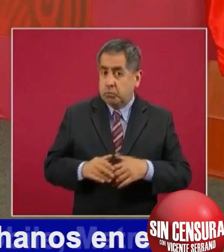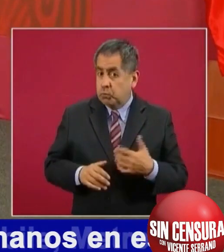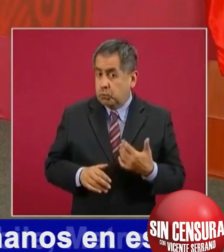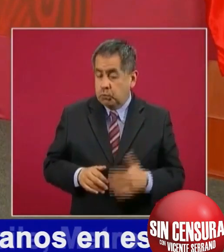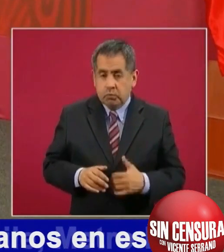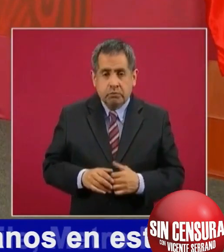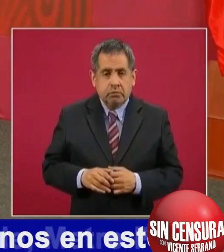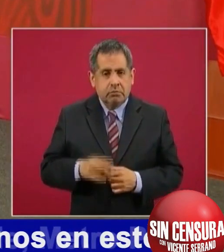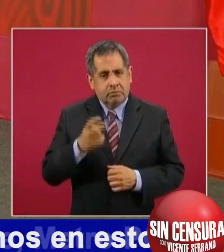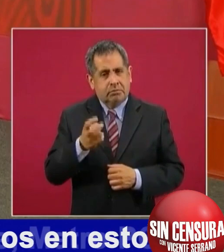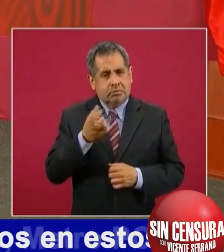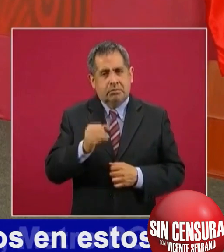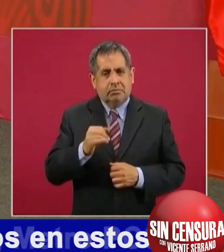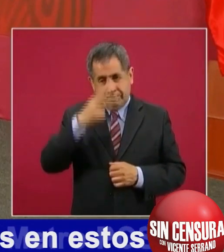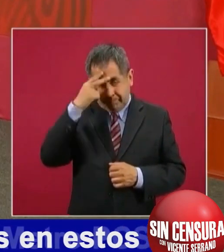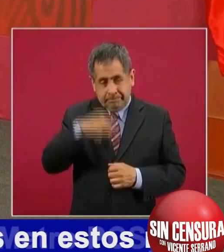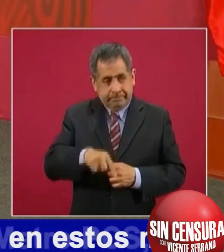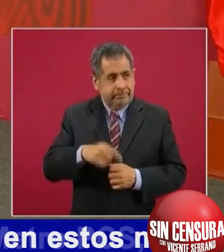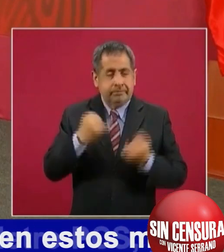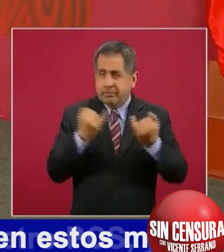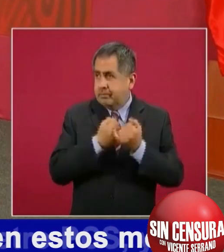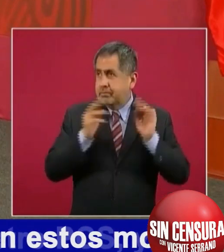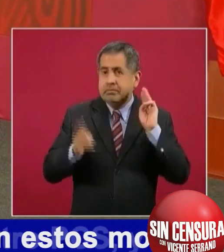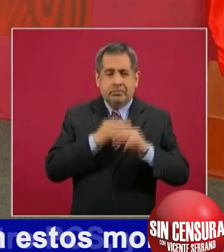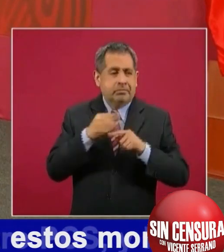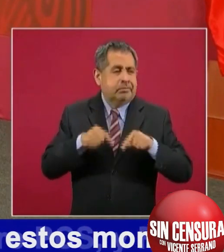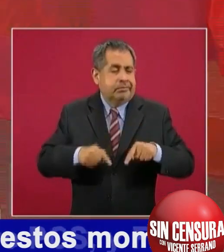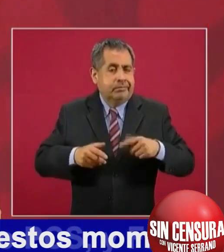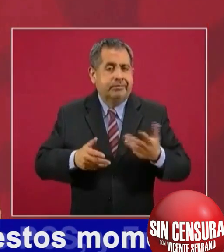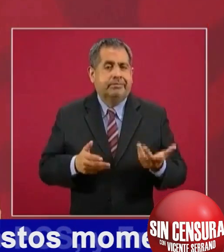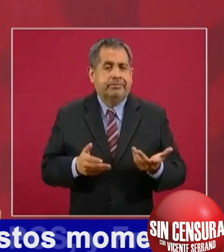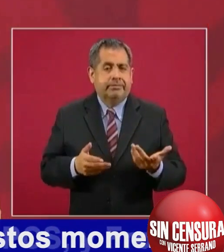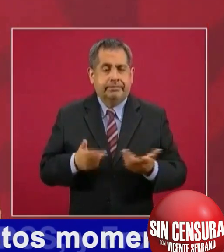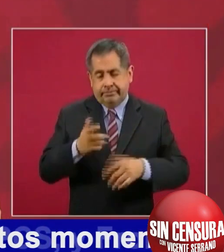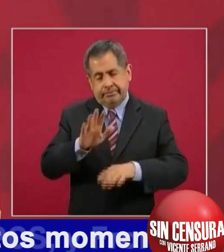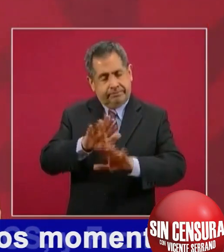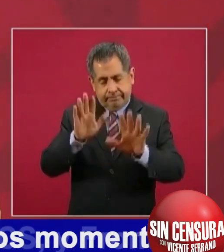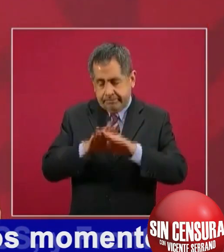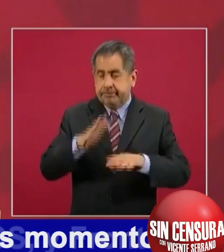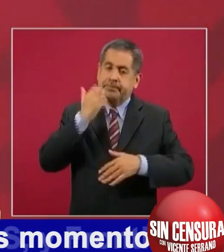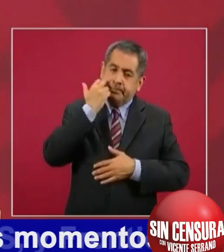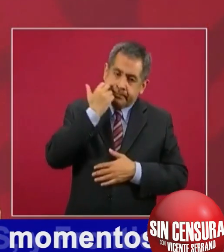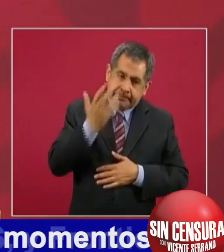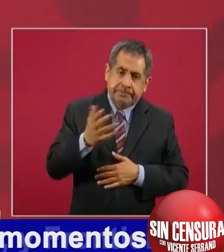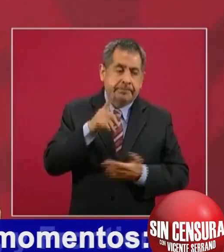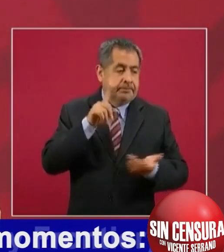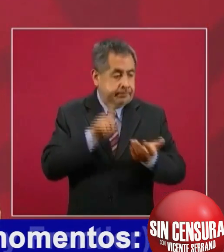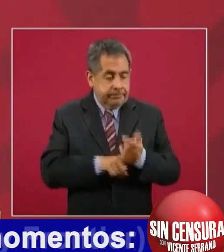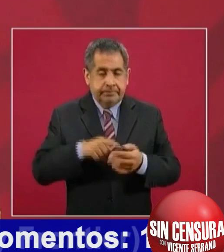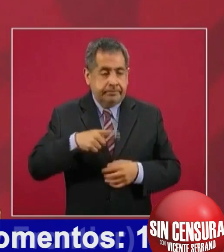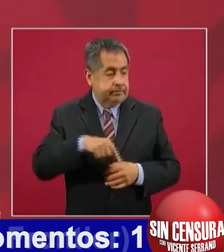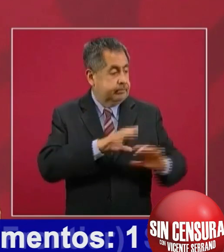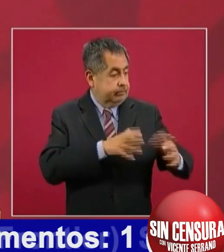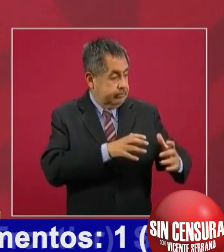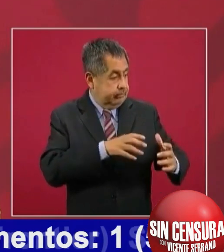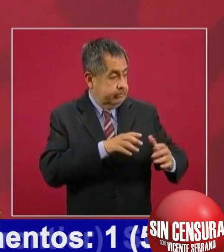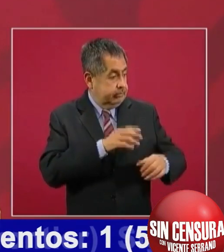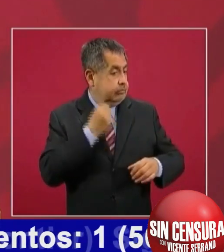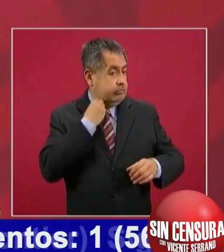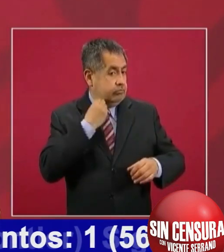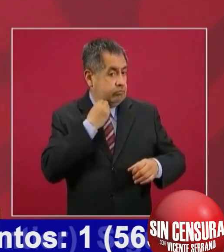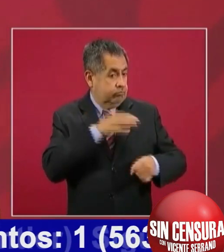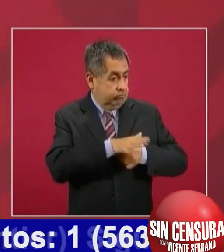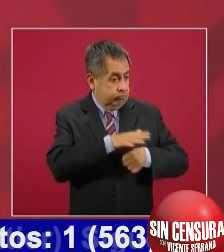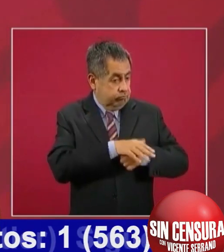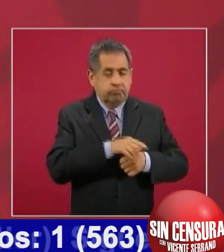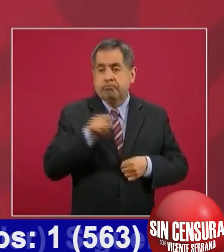Y esto es así en México y en todos lados. Entonces lo que queremos es que la gente que no